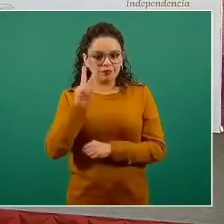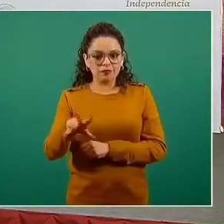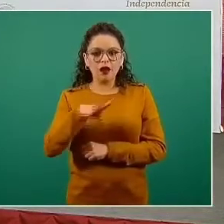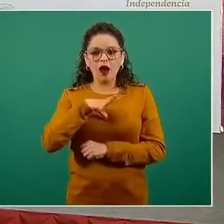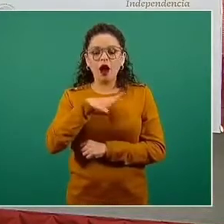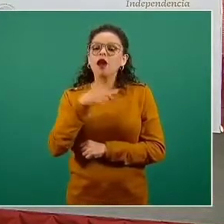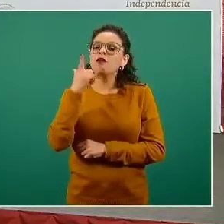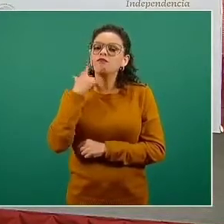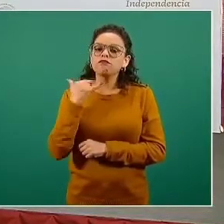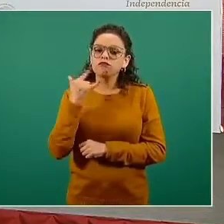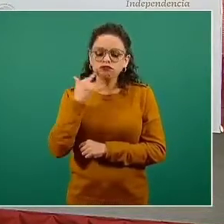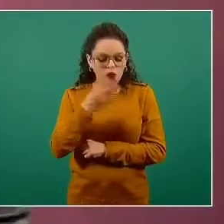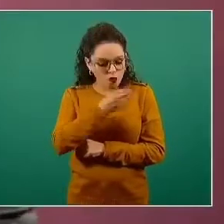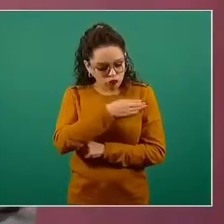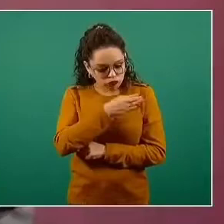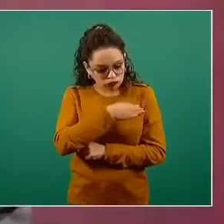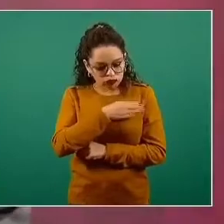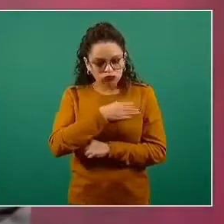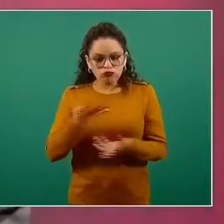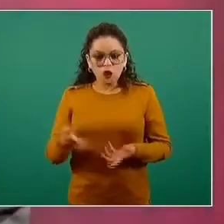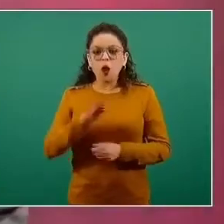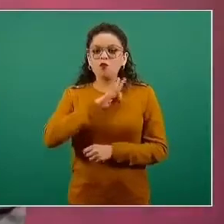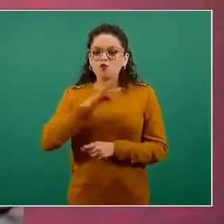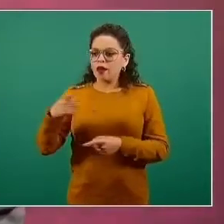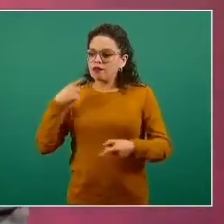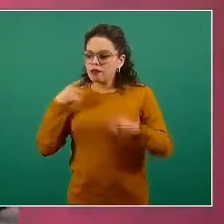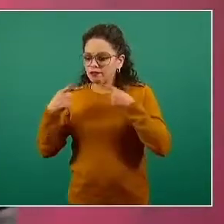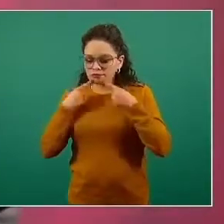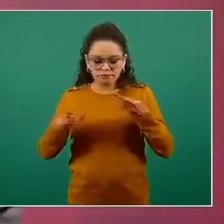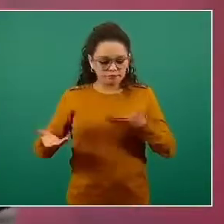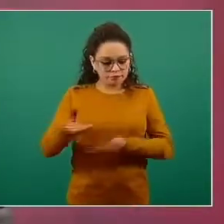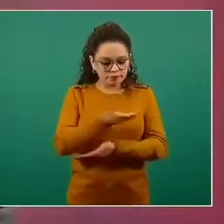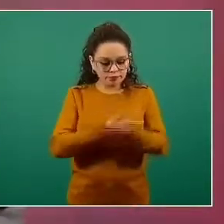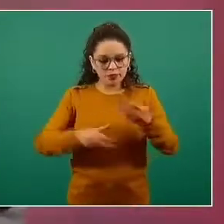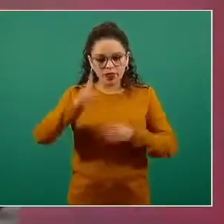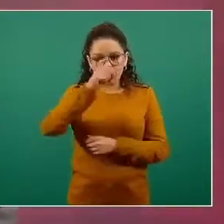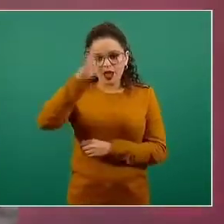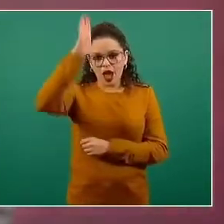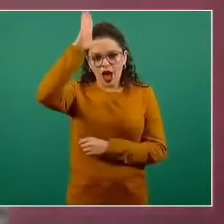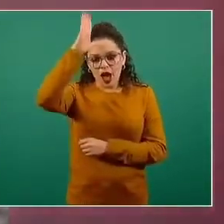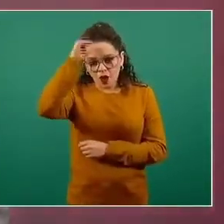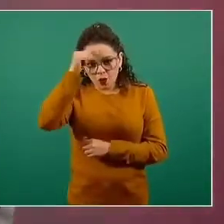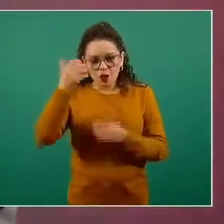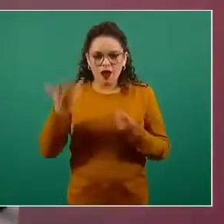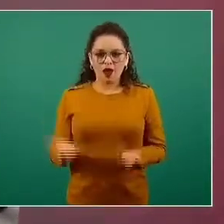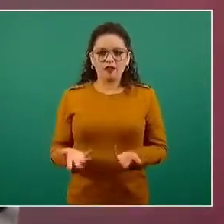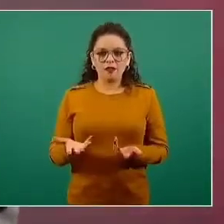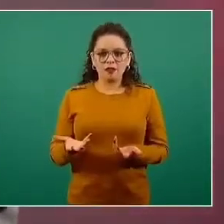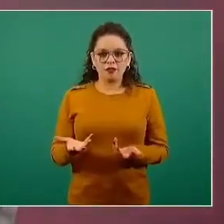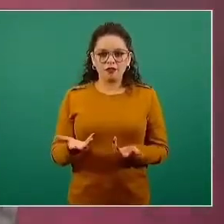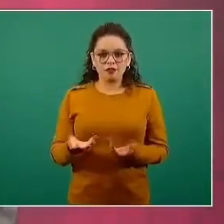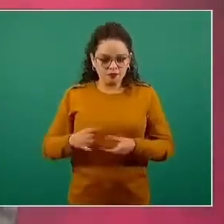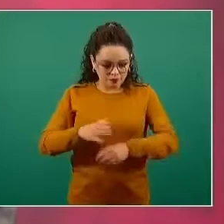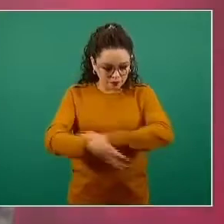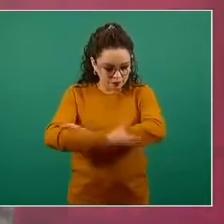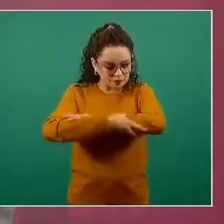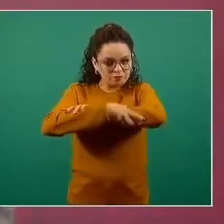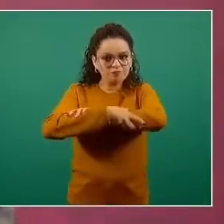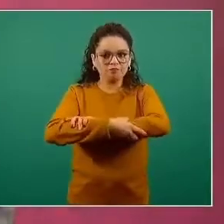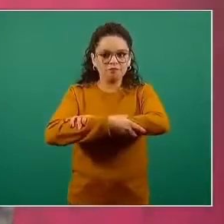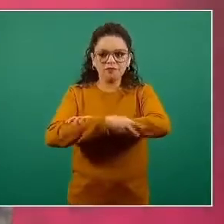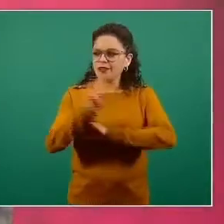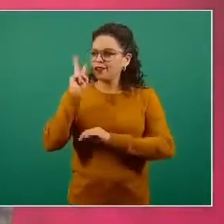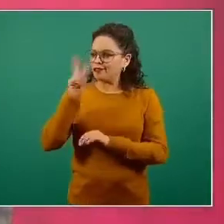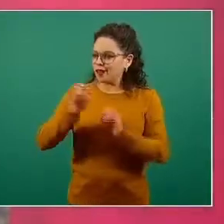demostrar capacidad de ponernos de acuerdo, ánimo y actitud y comportamientos solidarios, pero también los